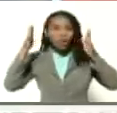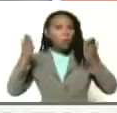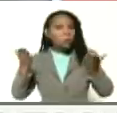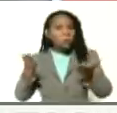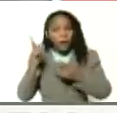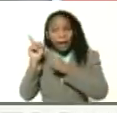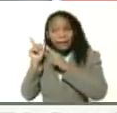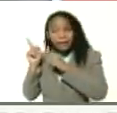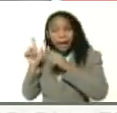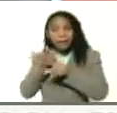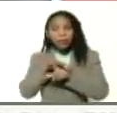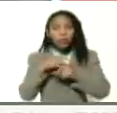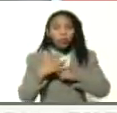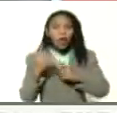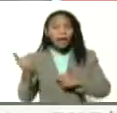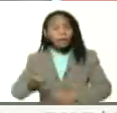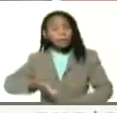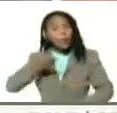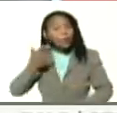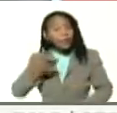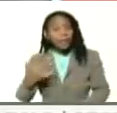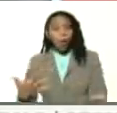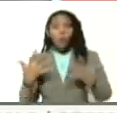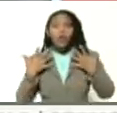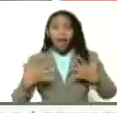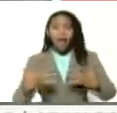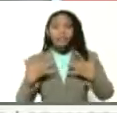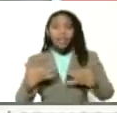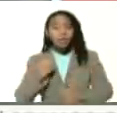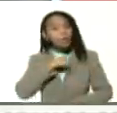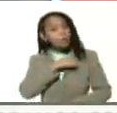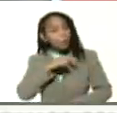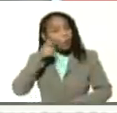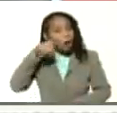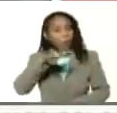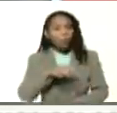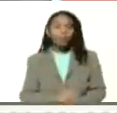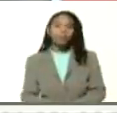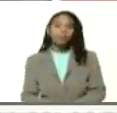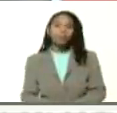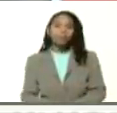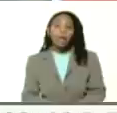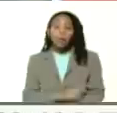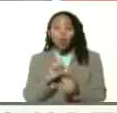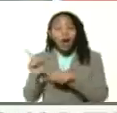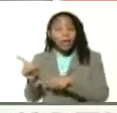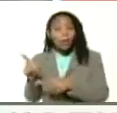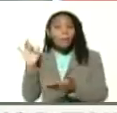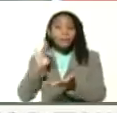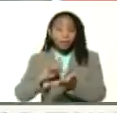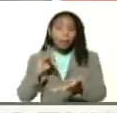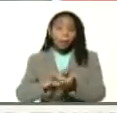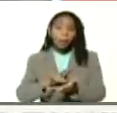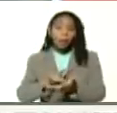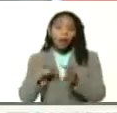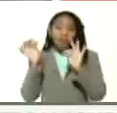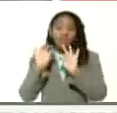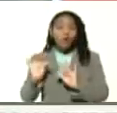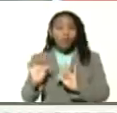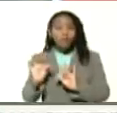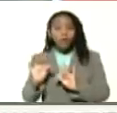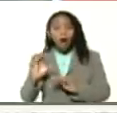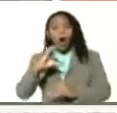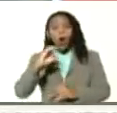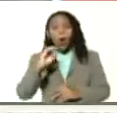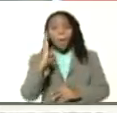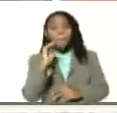esta situación que es prioritaria y urgente para nuestro pueblo. Y por ello participamos del mecanismo COVAX de las Naciones